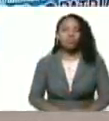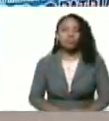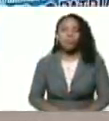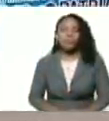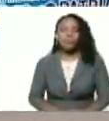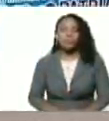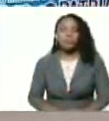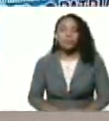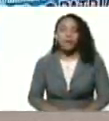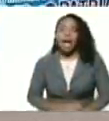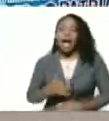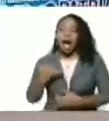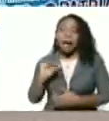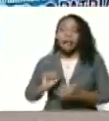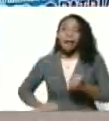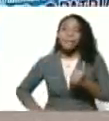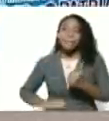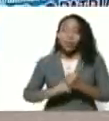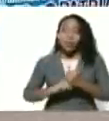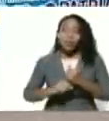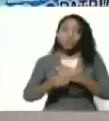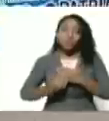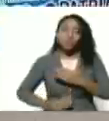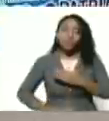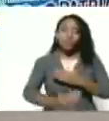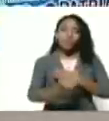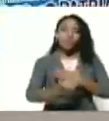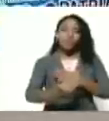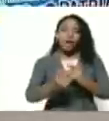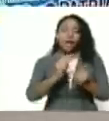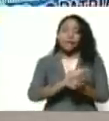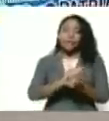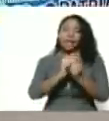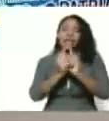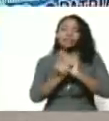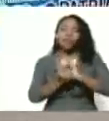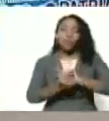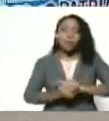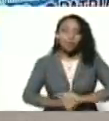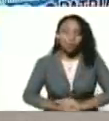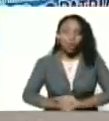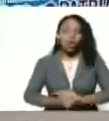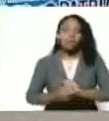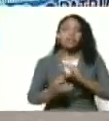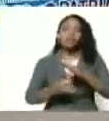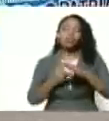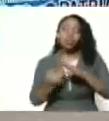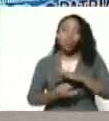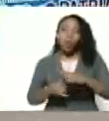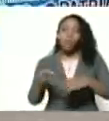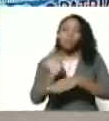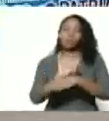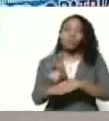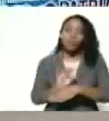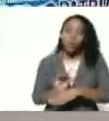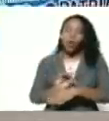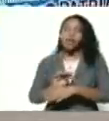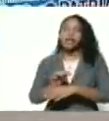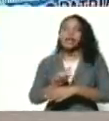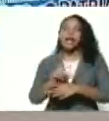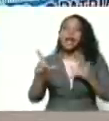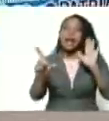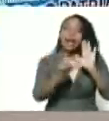que hay que llevar adelante, que hay que convertir en instituciones que funcionen, en leyes